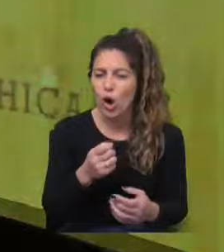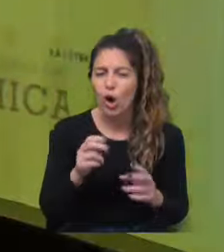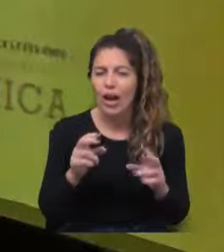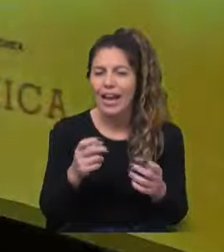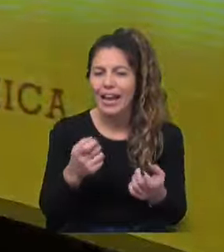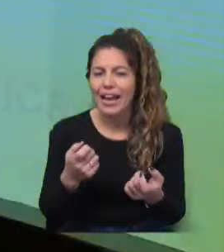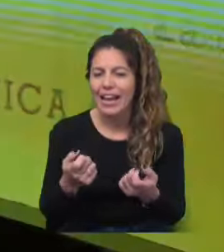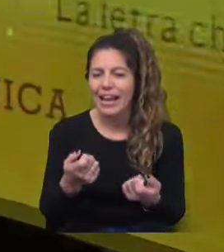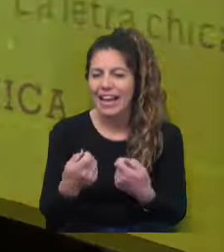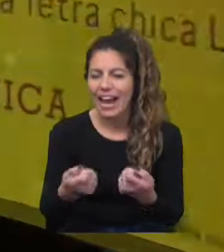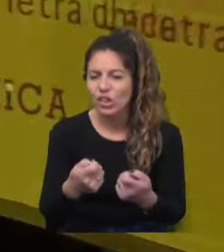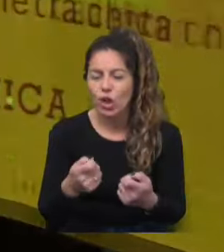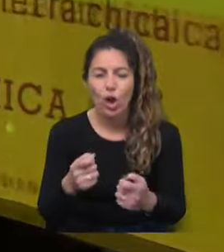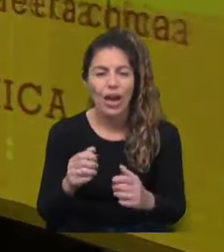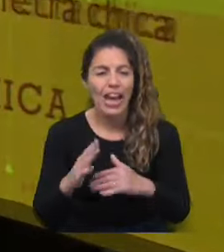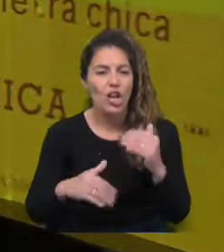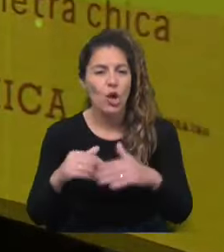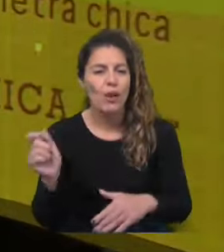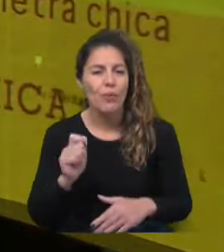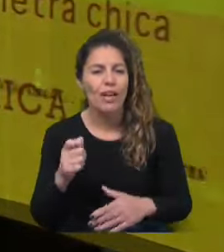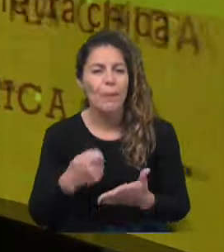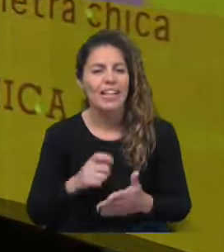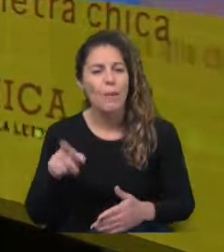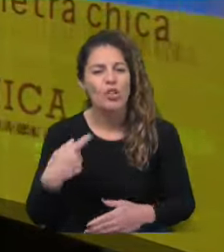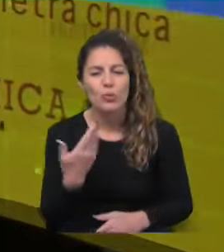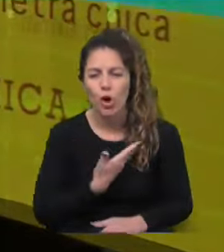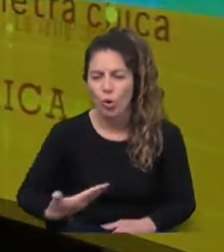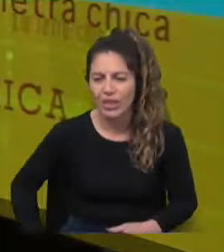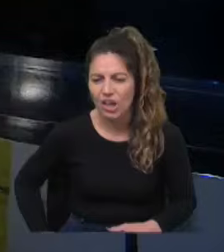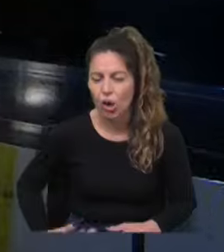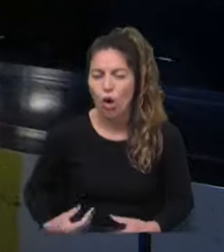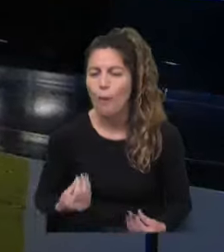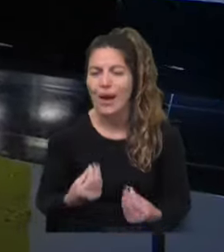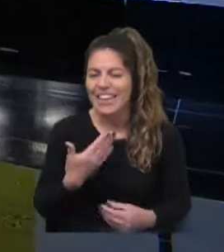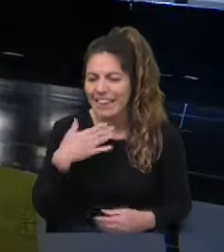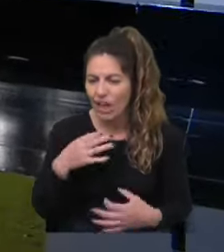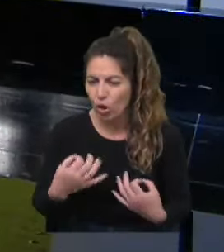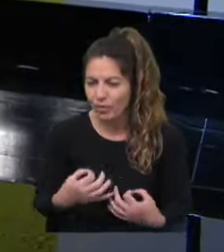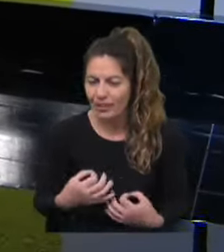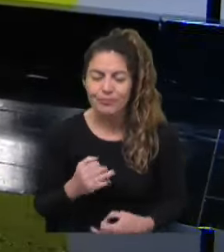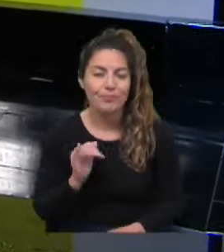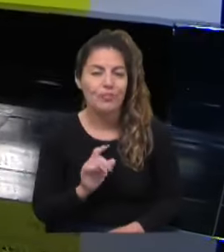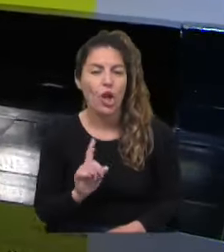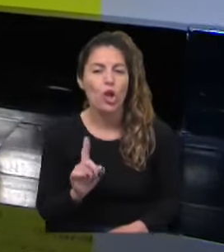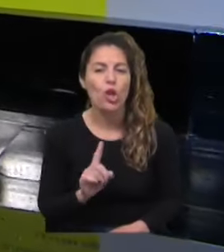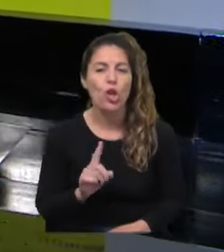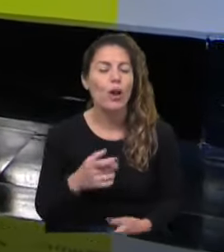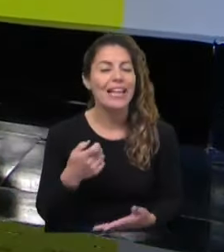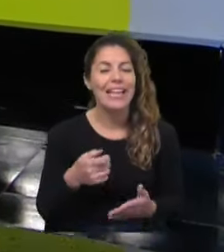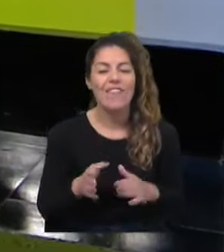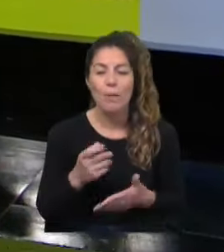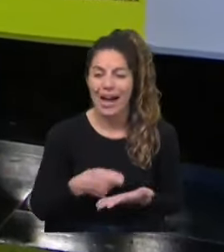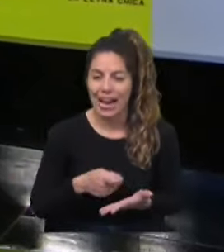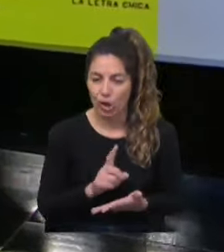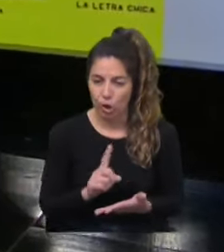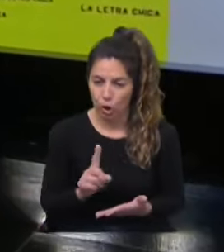pagaría un próximo gobierno. ¿Cómo es ese detalle? Sí, para comprenderlo bien. Sí, No es tanto el que pagaría,